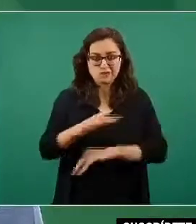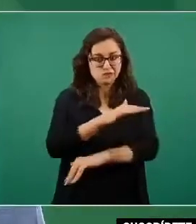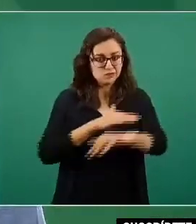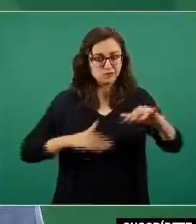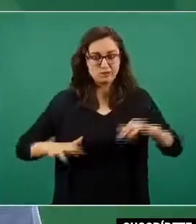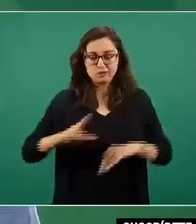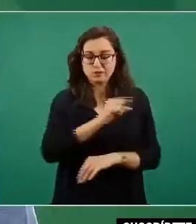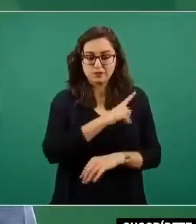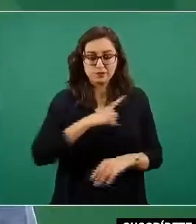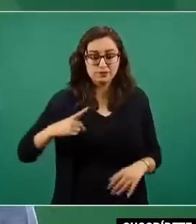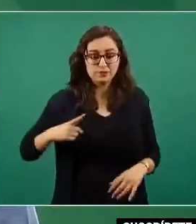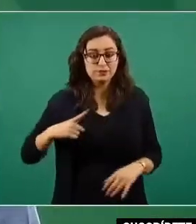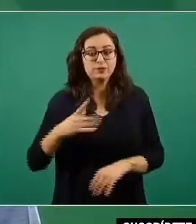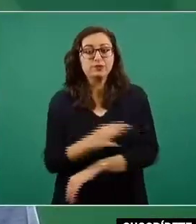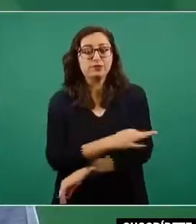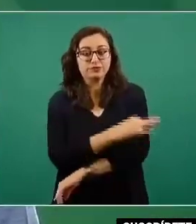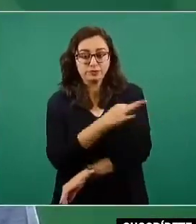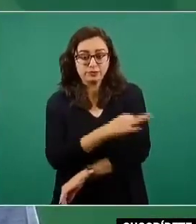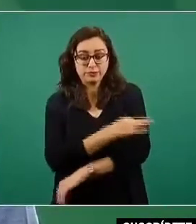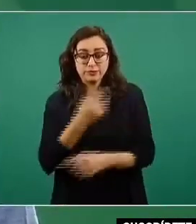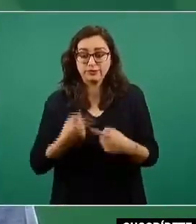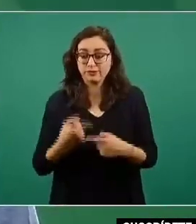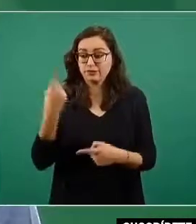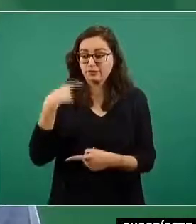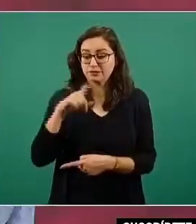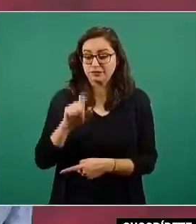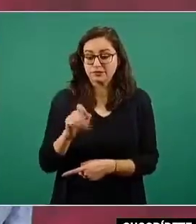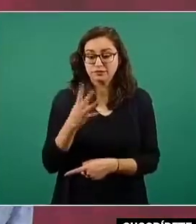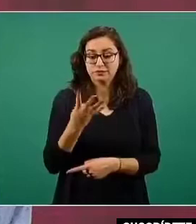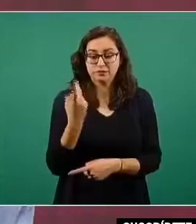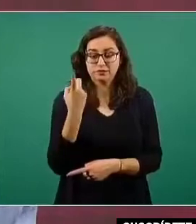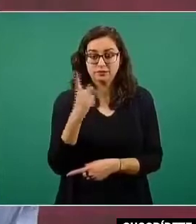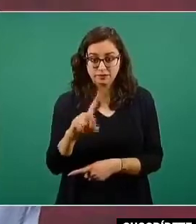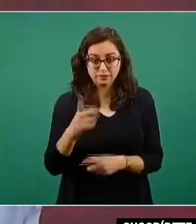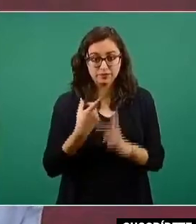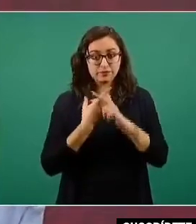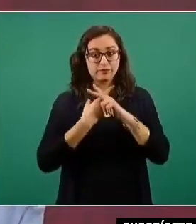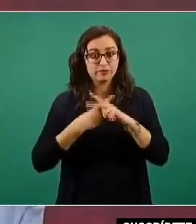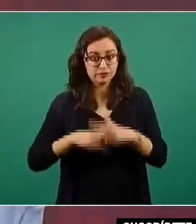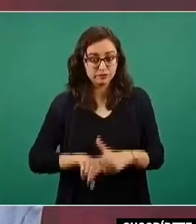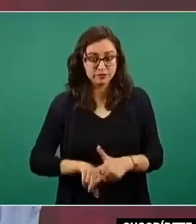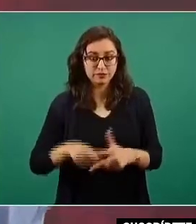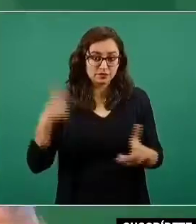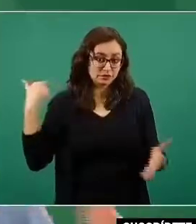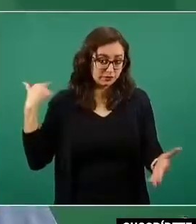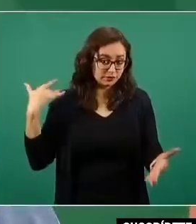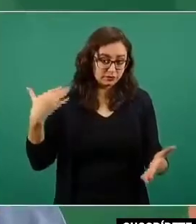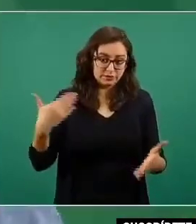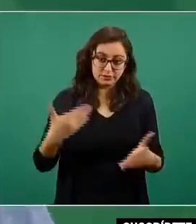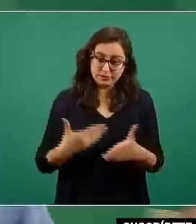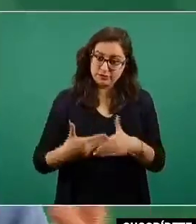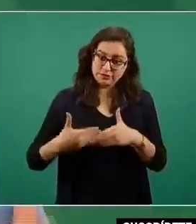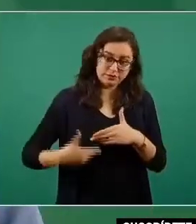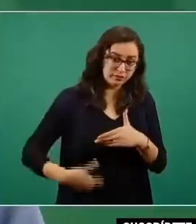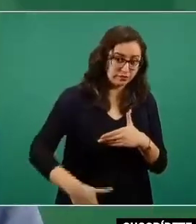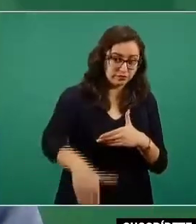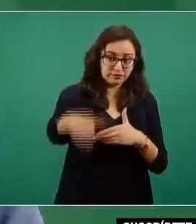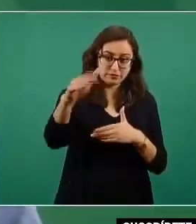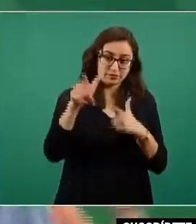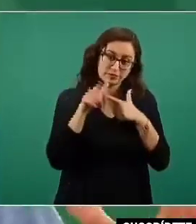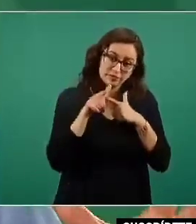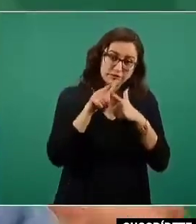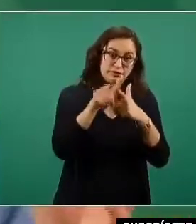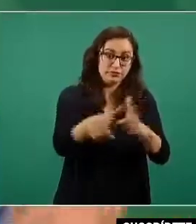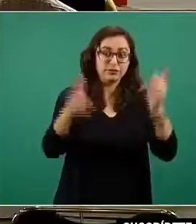públicos. La vacunación empezó desde el 24 de diciembre y seguirá de acuerdo a este plan nacional que ojalá logremos todas y